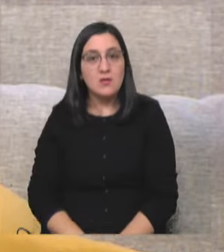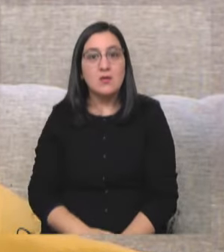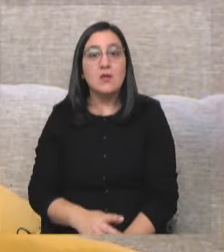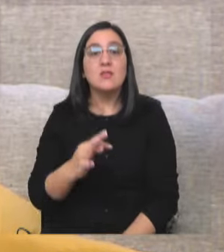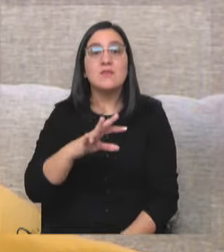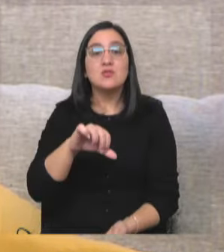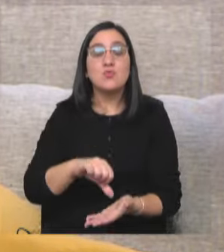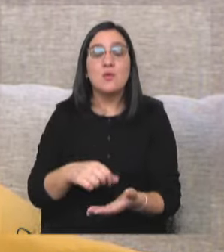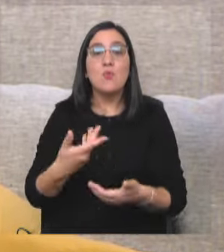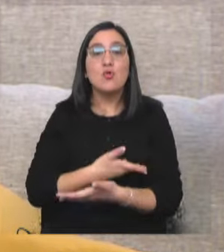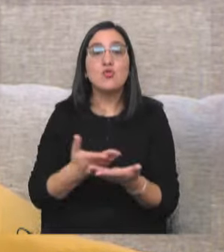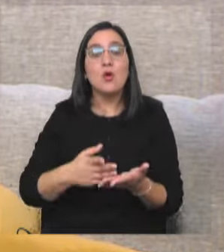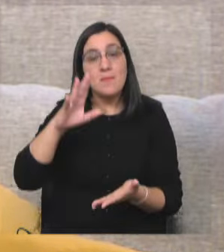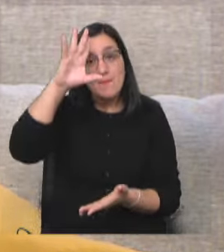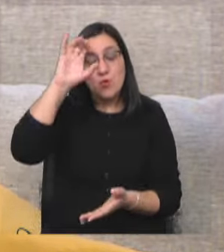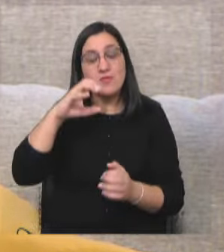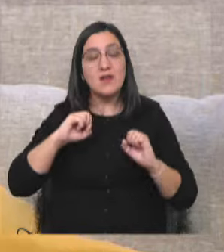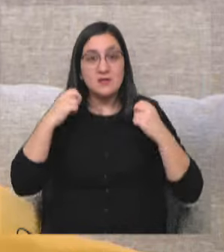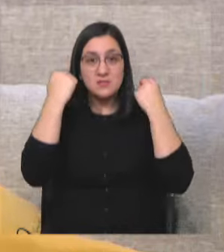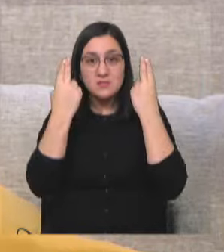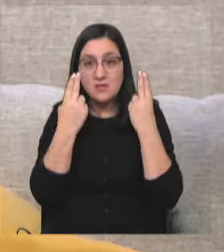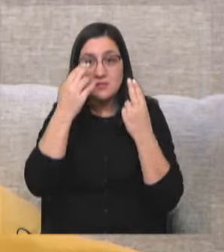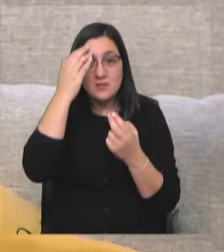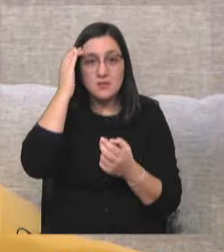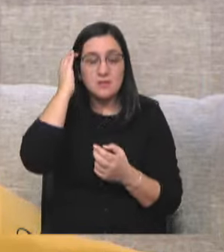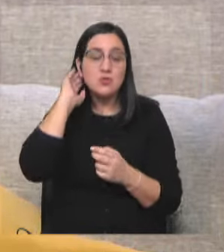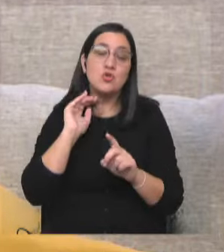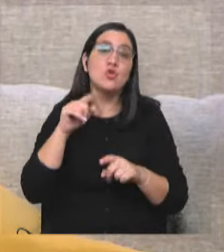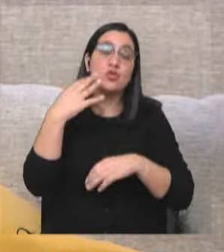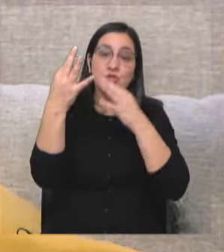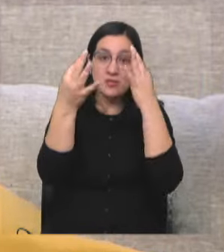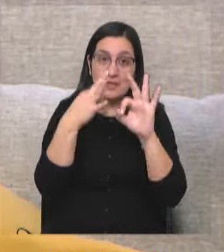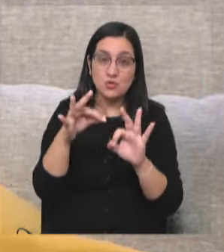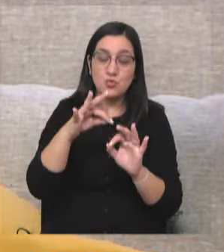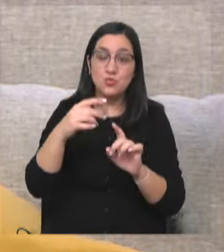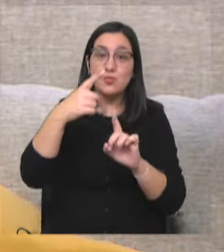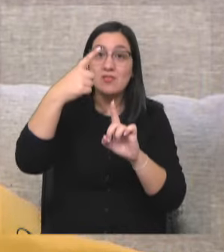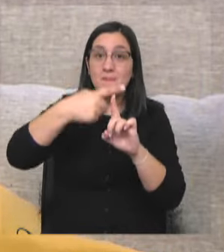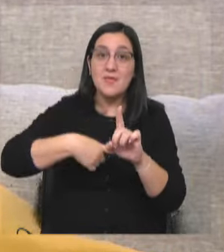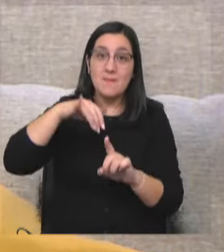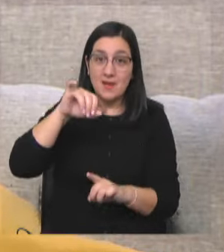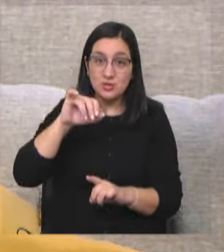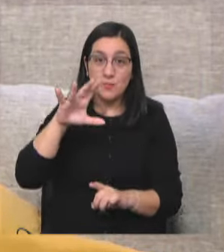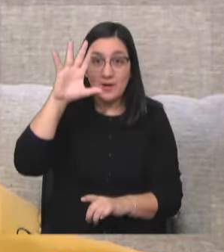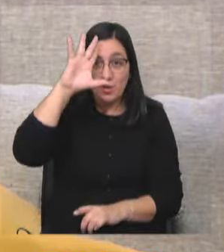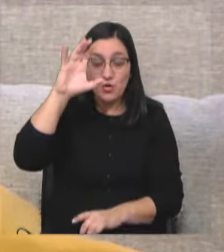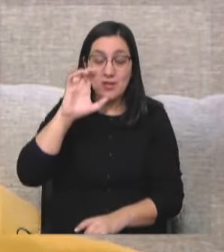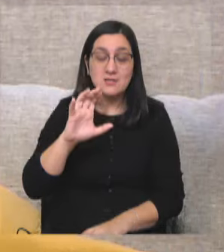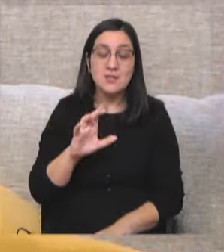tuvo aquellas memorias de la resistencia y otro montón de pormenores durante todo el mes para recordar lo que